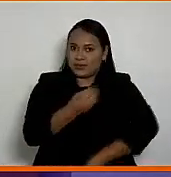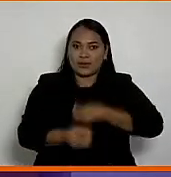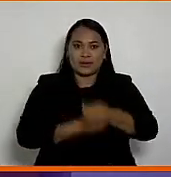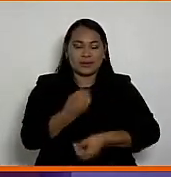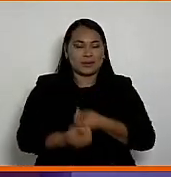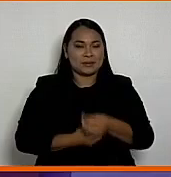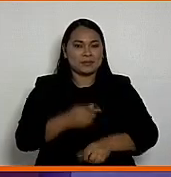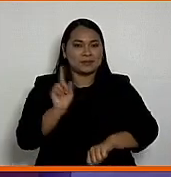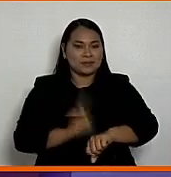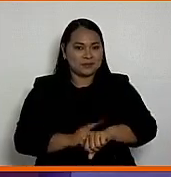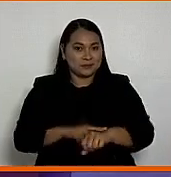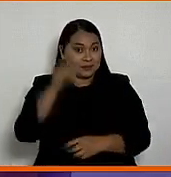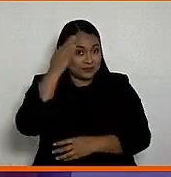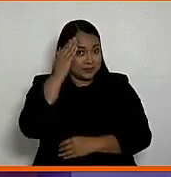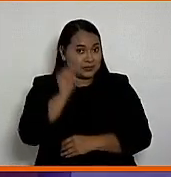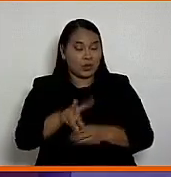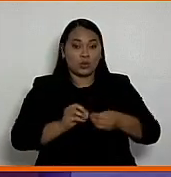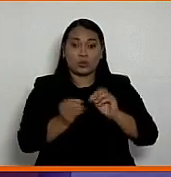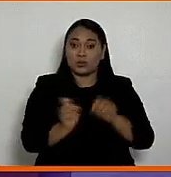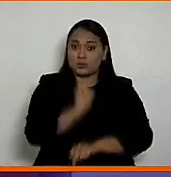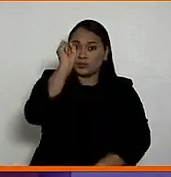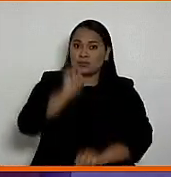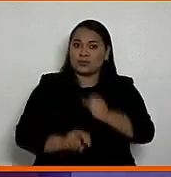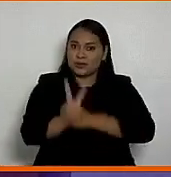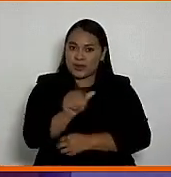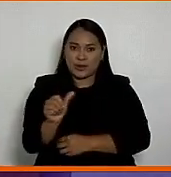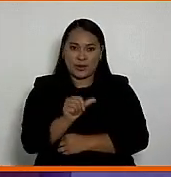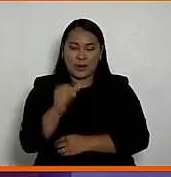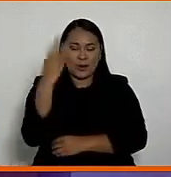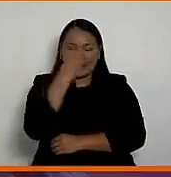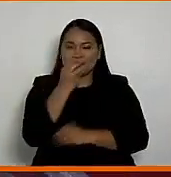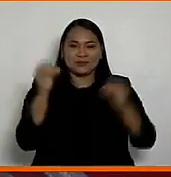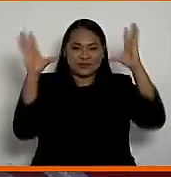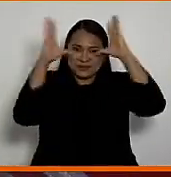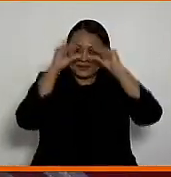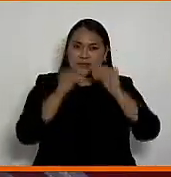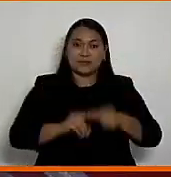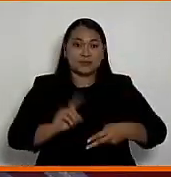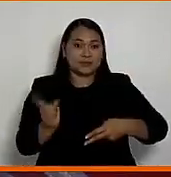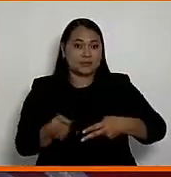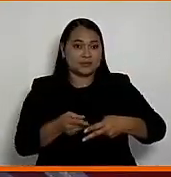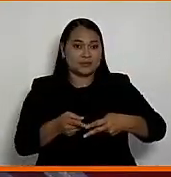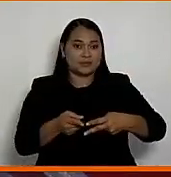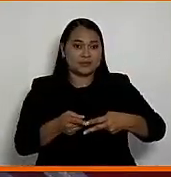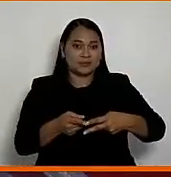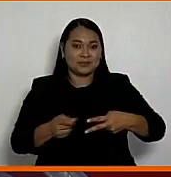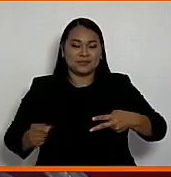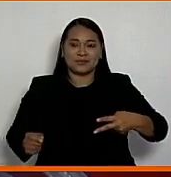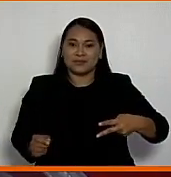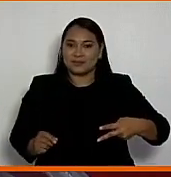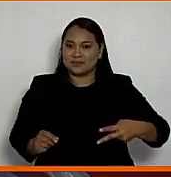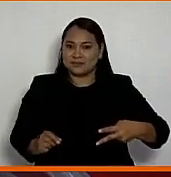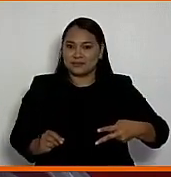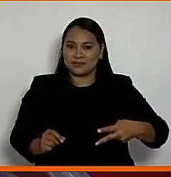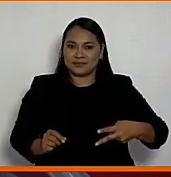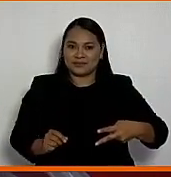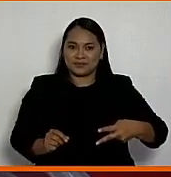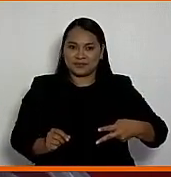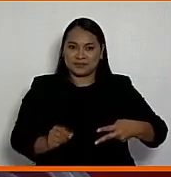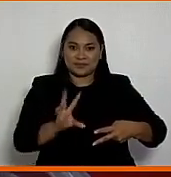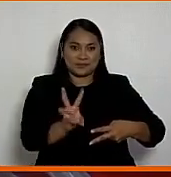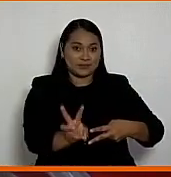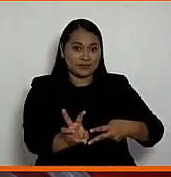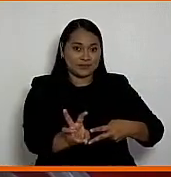de conocer los dos números ganadores para premiados en esta hermosa noche. Tu primer número con su primer dígito, este es el